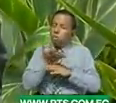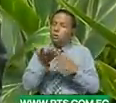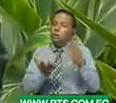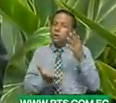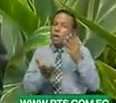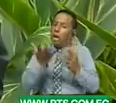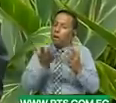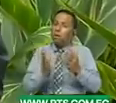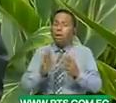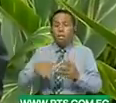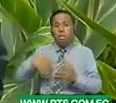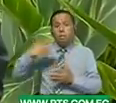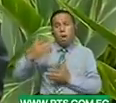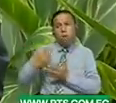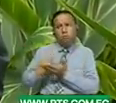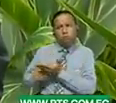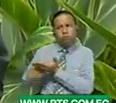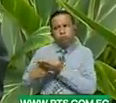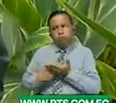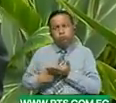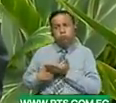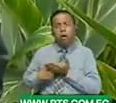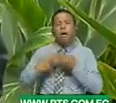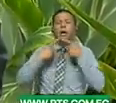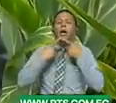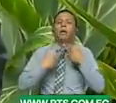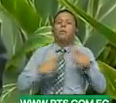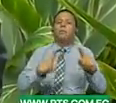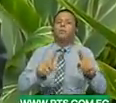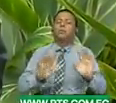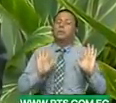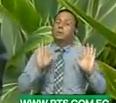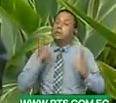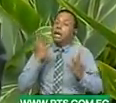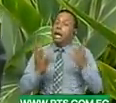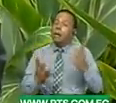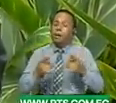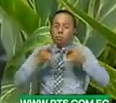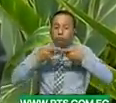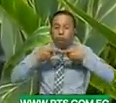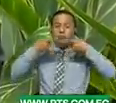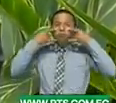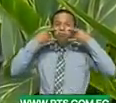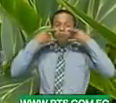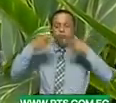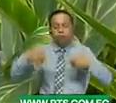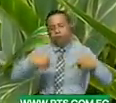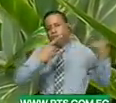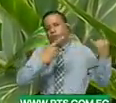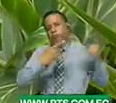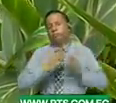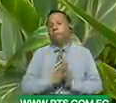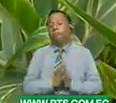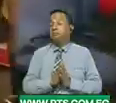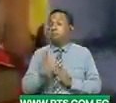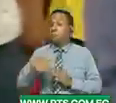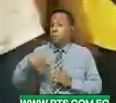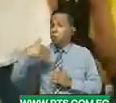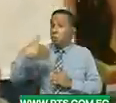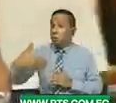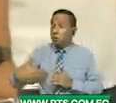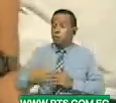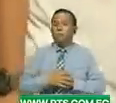que también se está analizando el levantamiento de esta medida para los próximos meses.